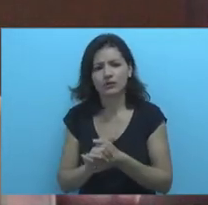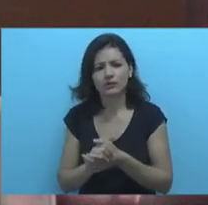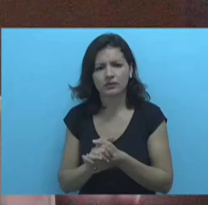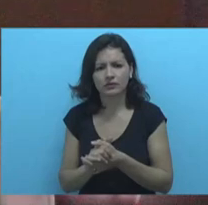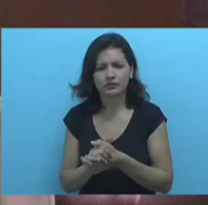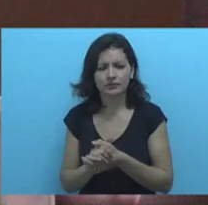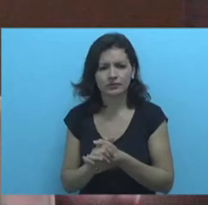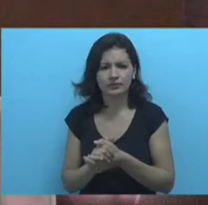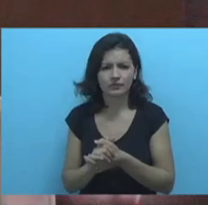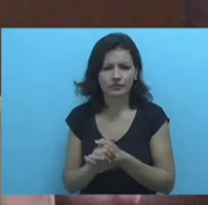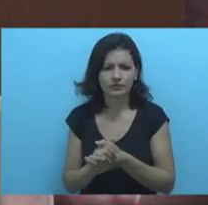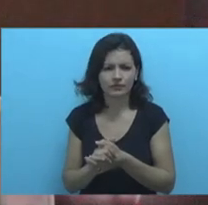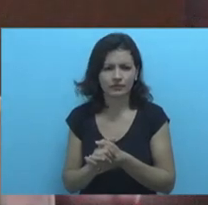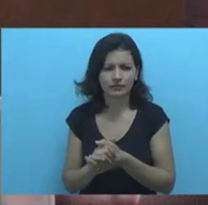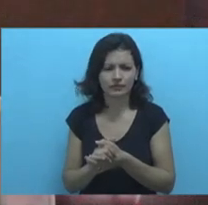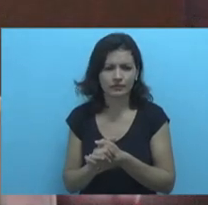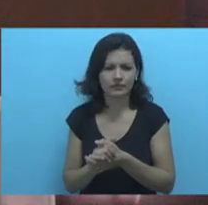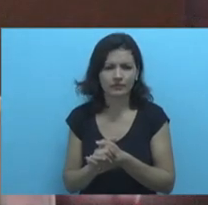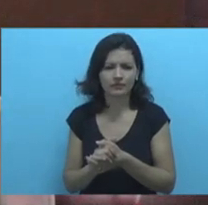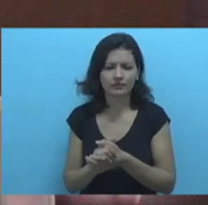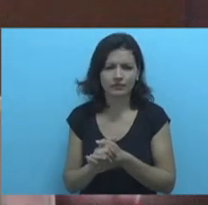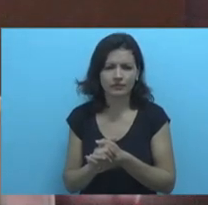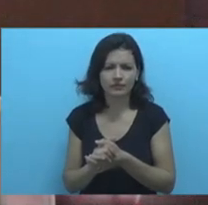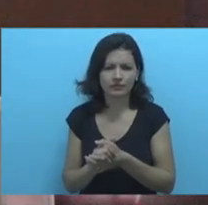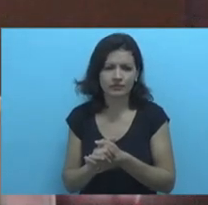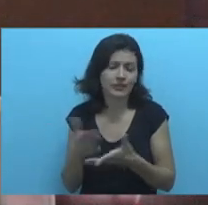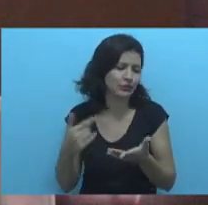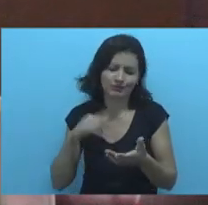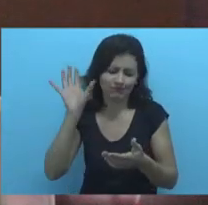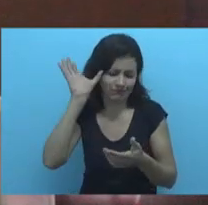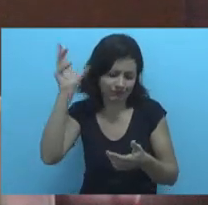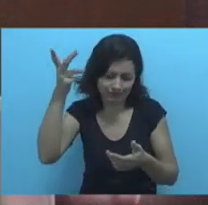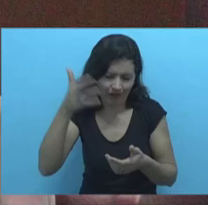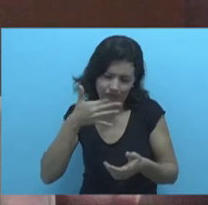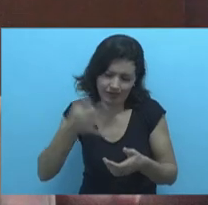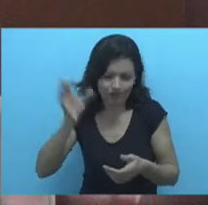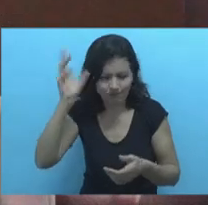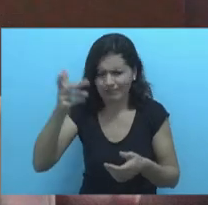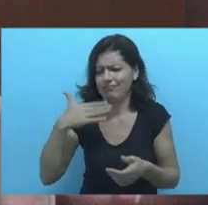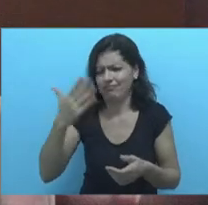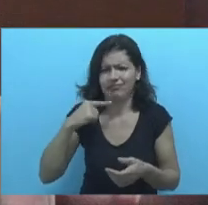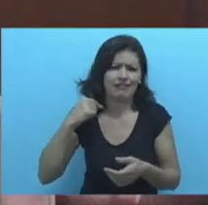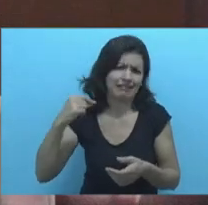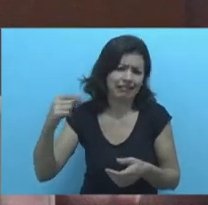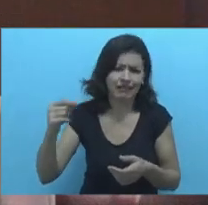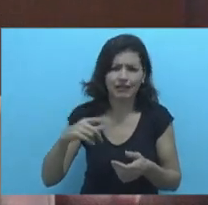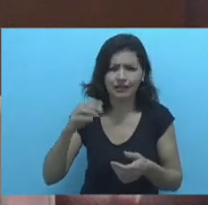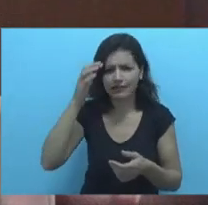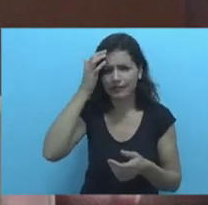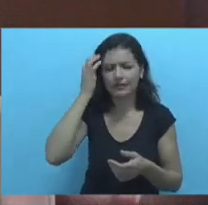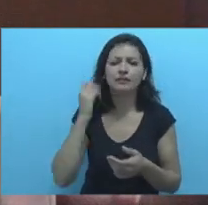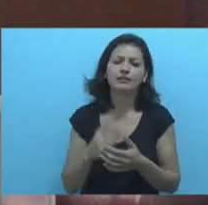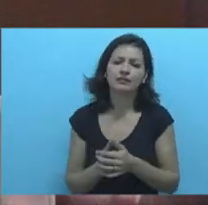no soy de esos que dicen me sacaron de contexto. A mí se me salió la cadena. Y entonces me dice